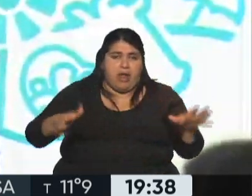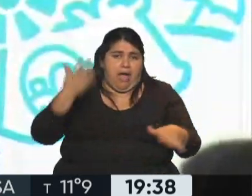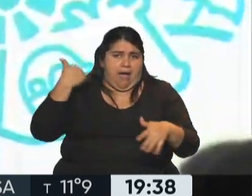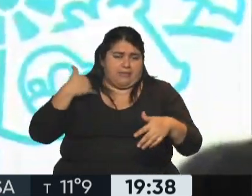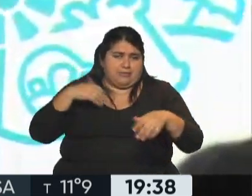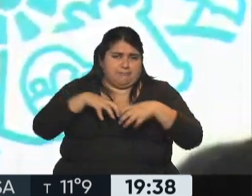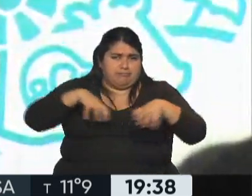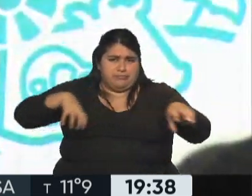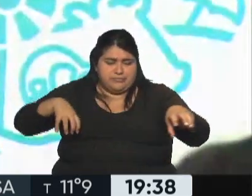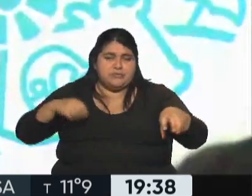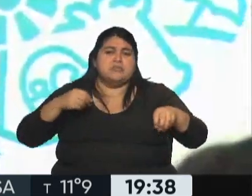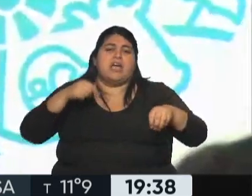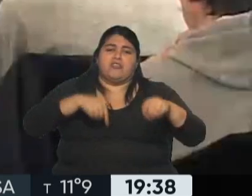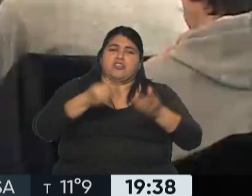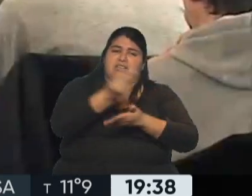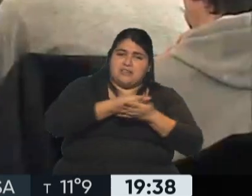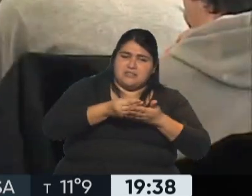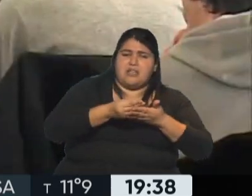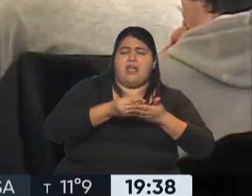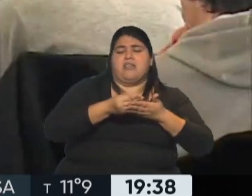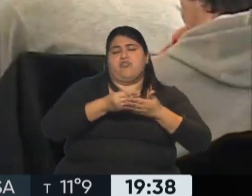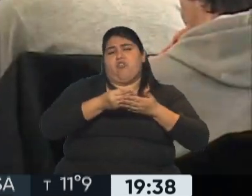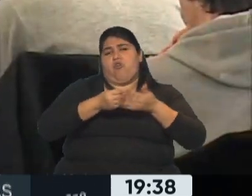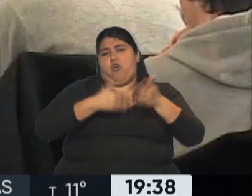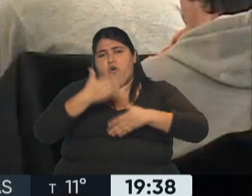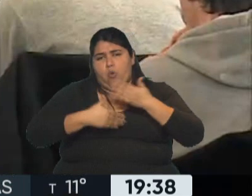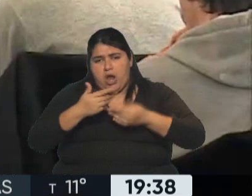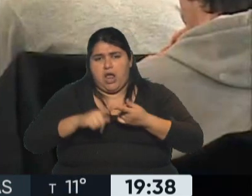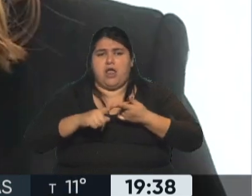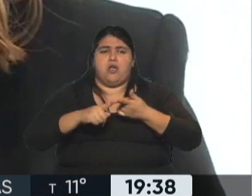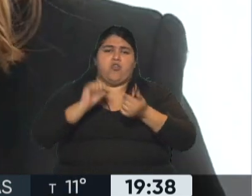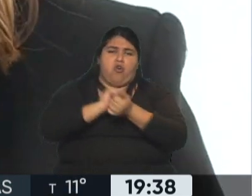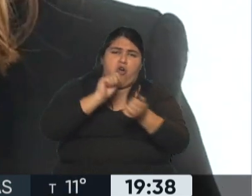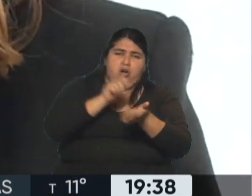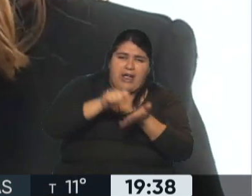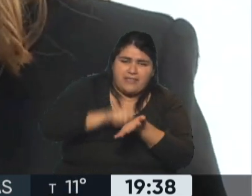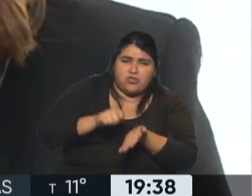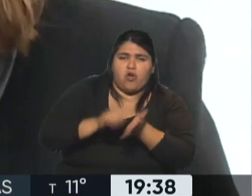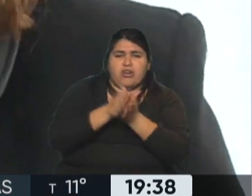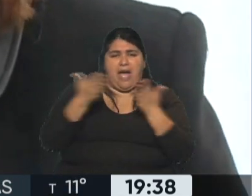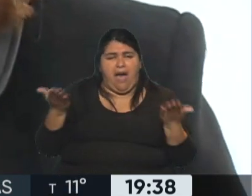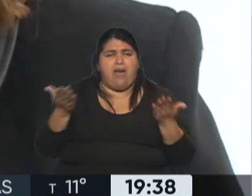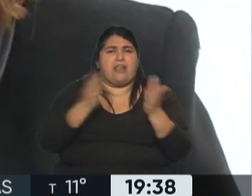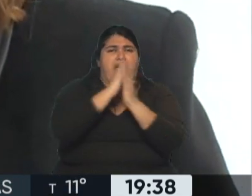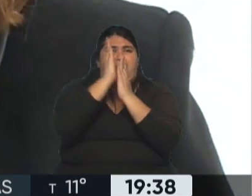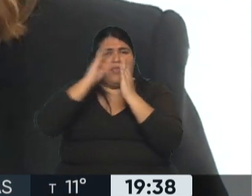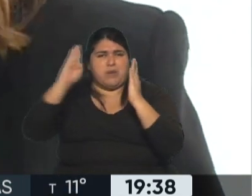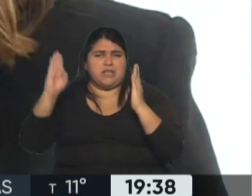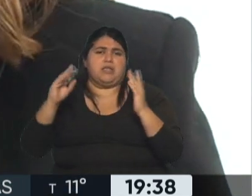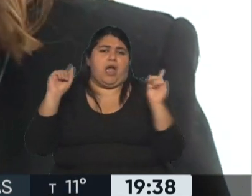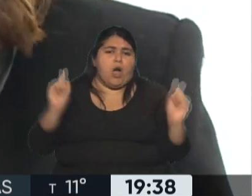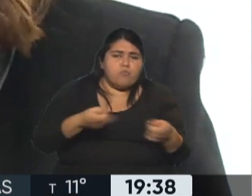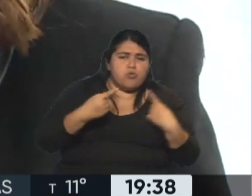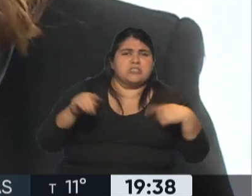diseño videojuegos diseño bonaerense videojuegos editoriales una herencias libreros por supuesto música